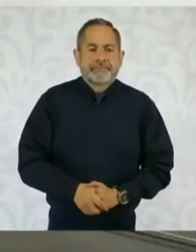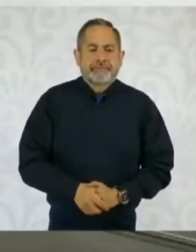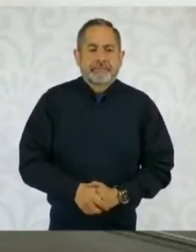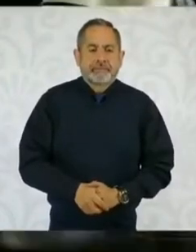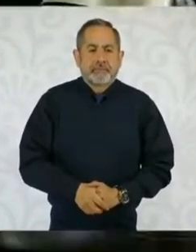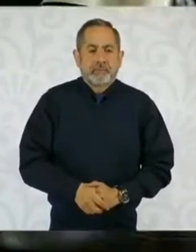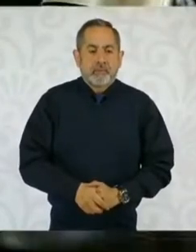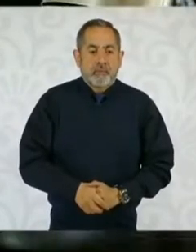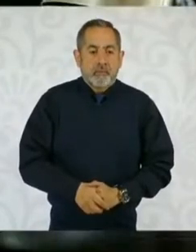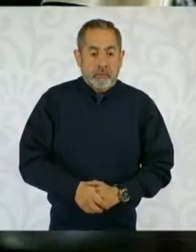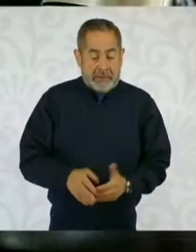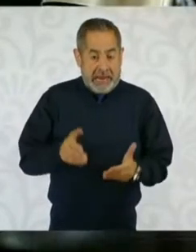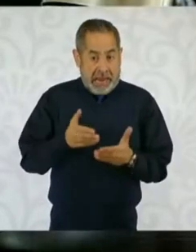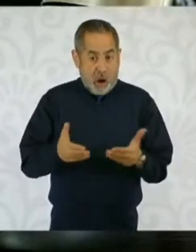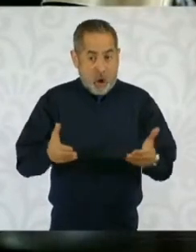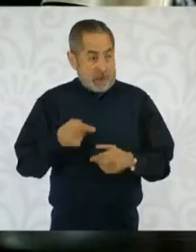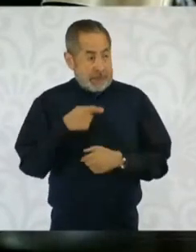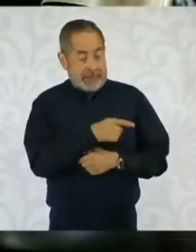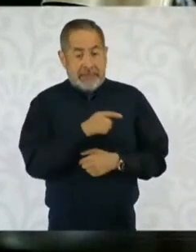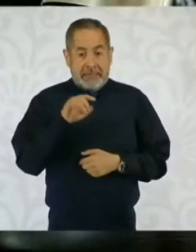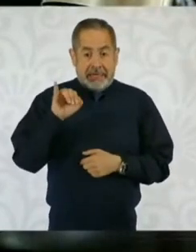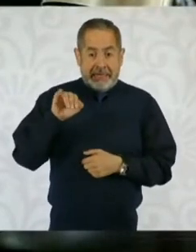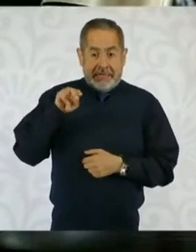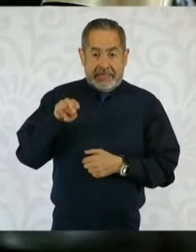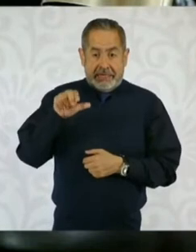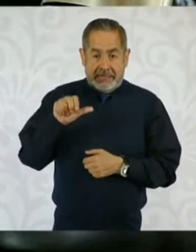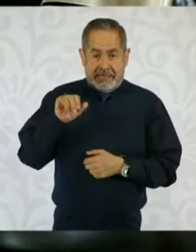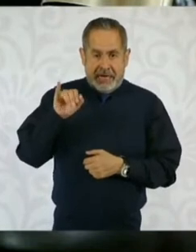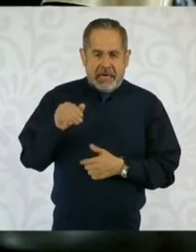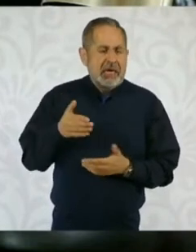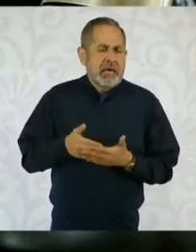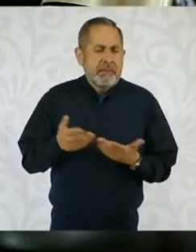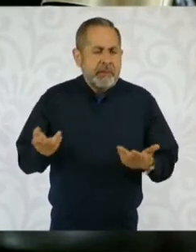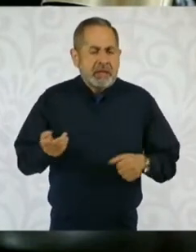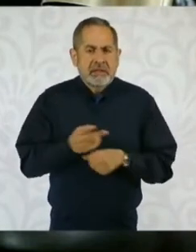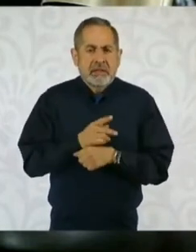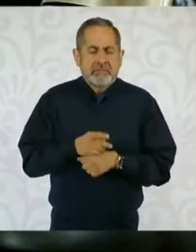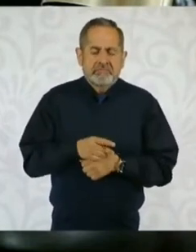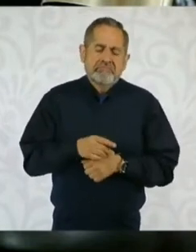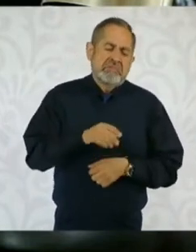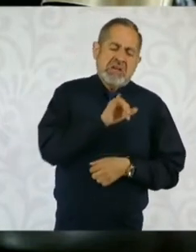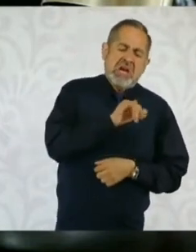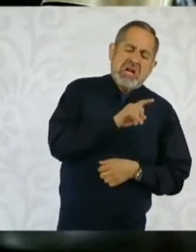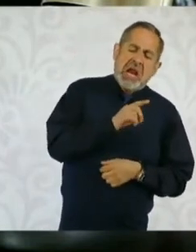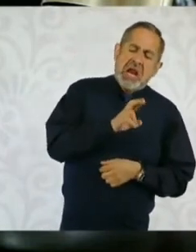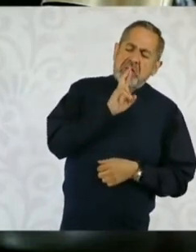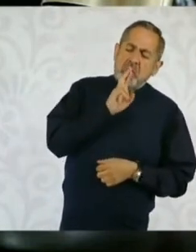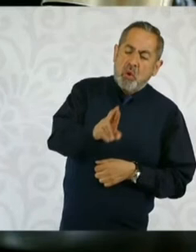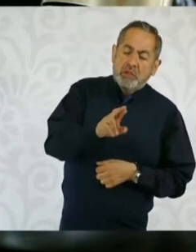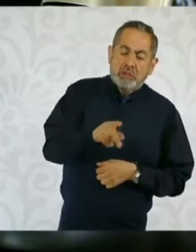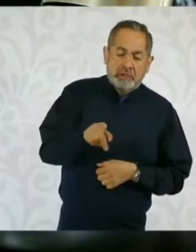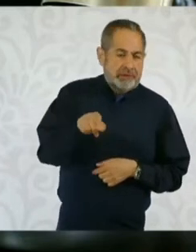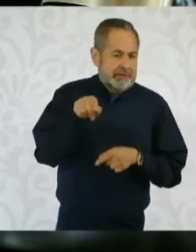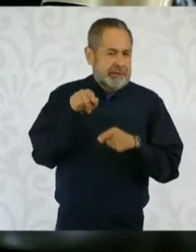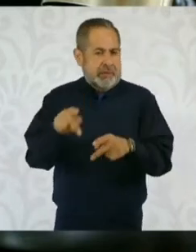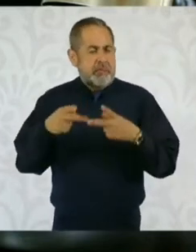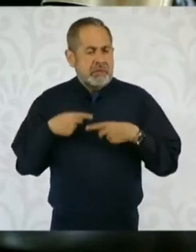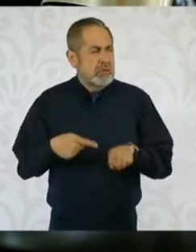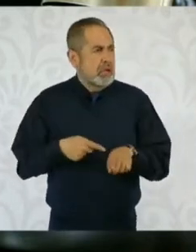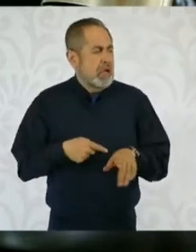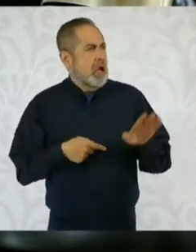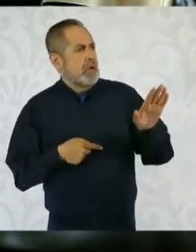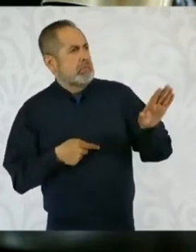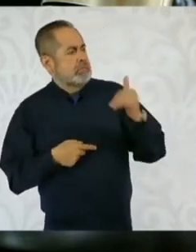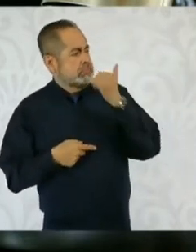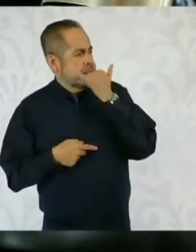En el esquema actual, decíamos, el particular puede impugnar las resoluciones del INAI, es decir, si alguien no le da acceso a la información, va al INAI y le dice, oye,